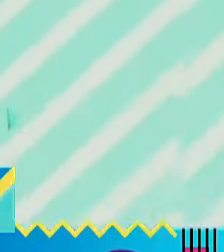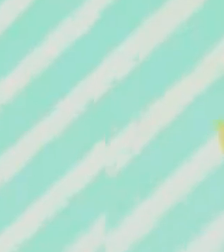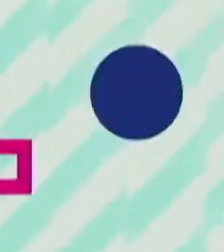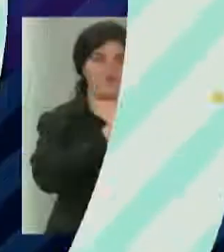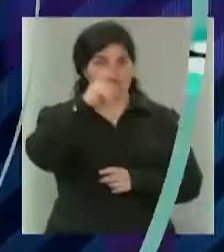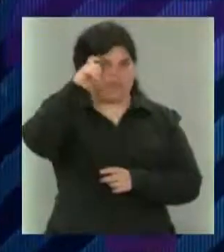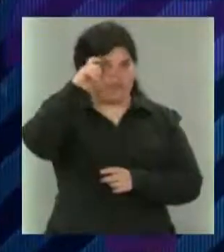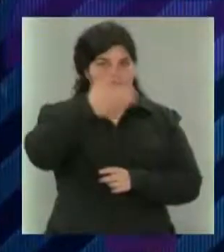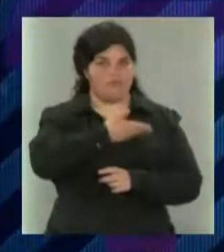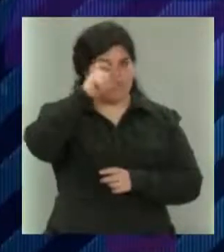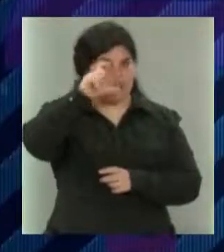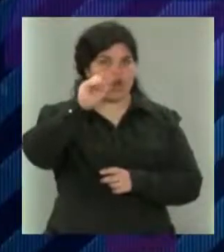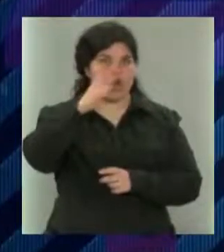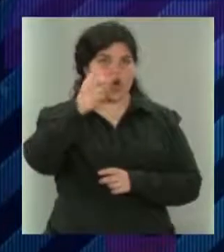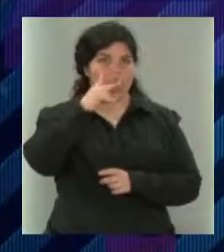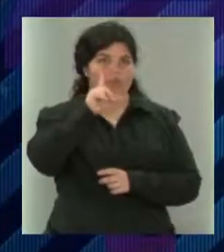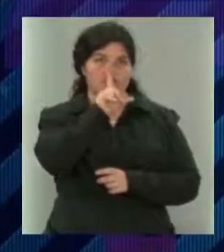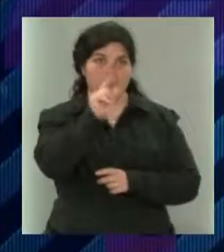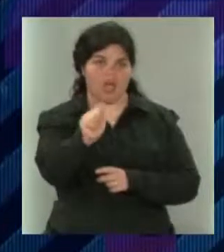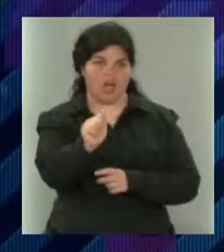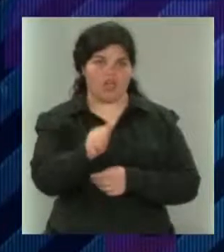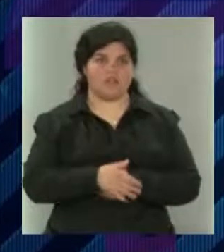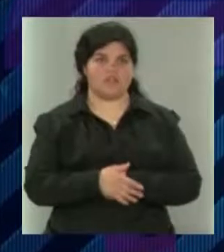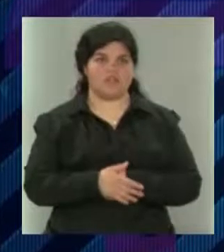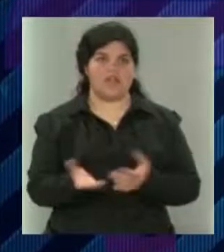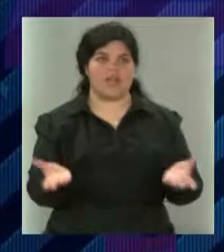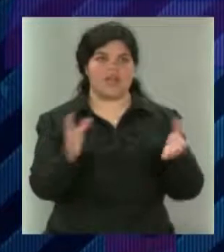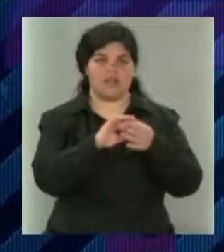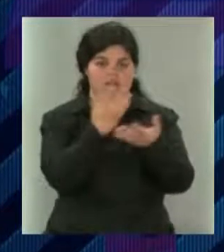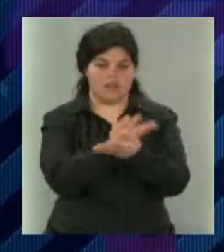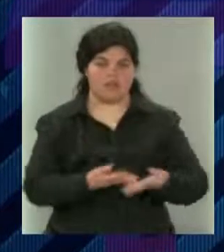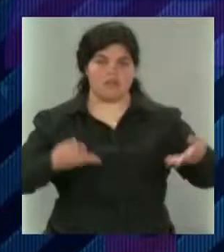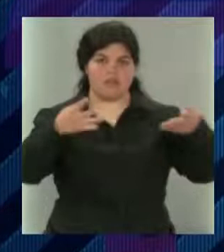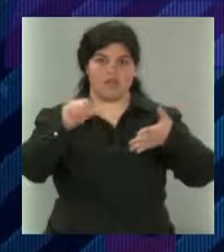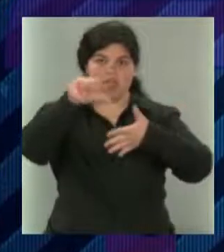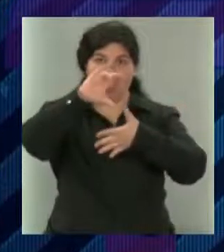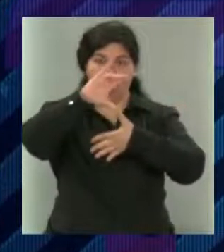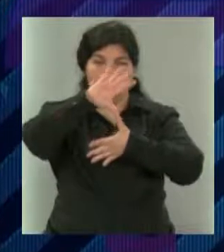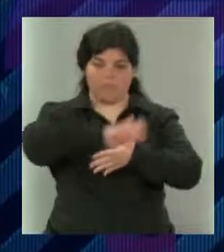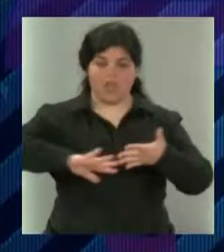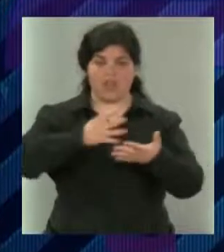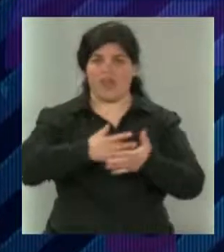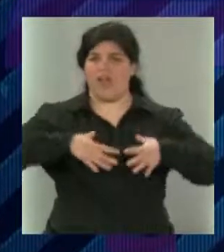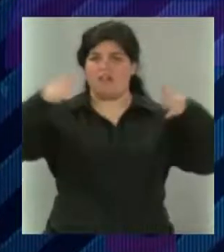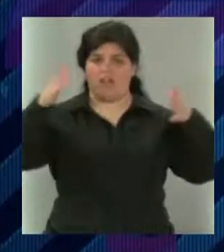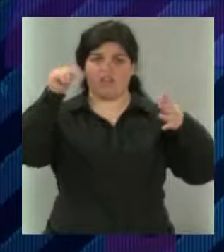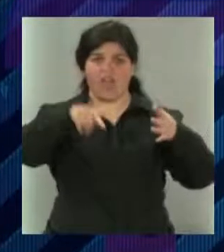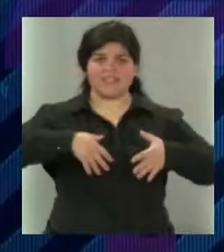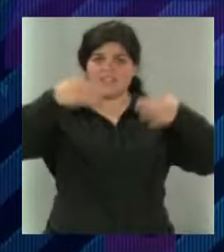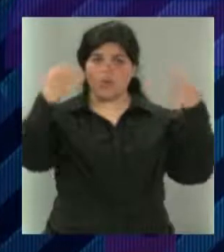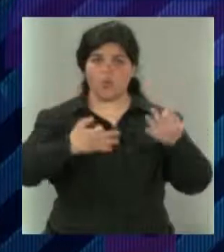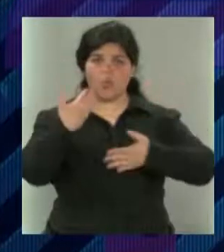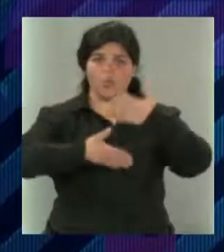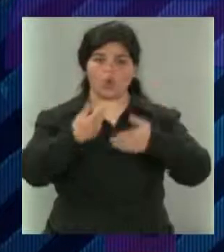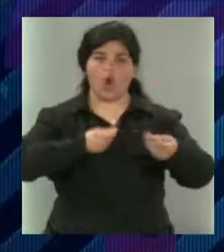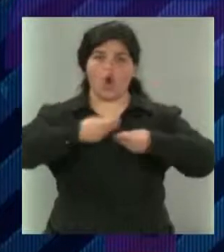hablar de esta Federación de Cooperativas Argentinas, que es la red de cooperativas más grandes de América en la industria vitivinícola, comprometida en garantizar un